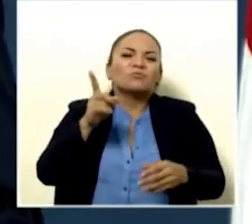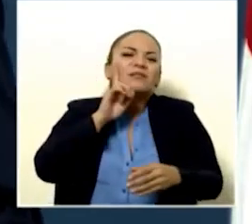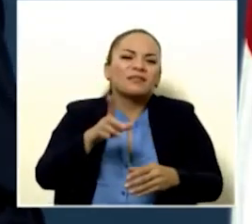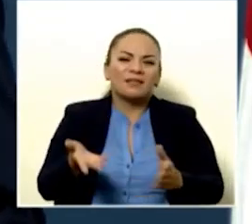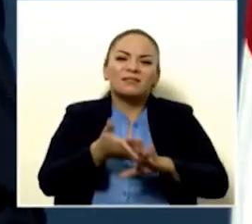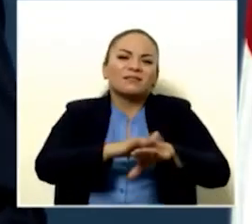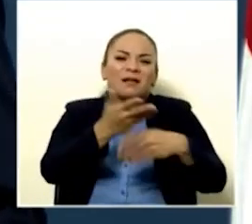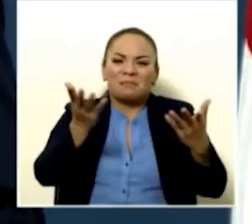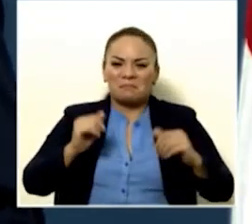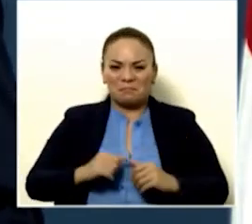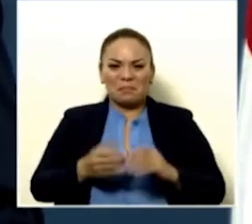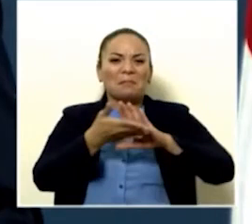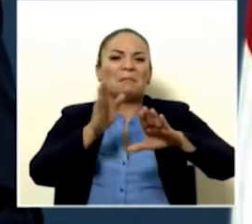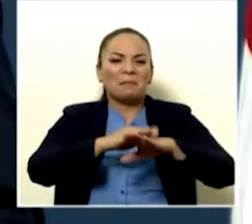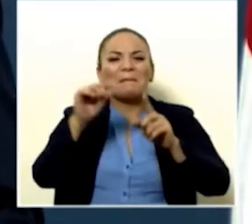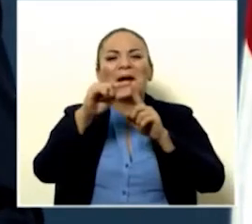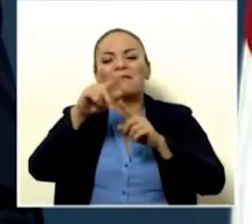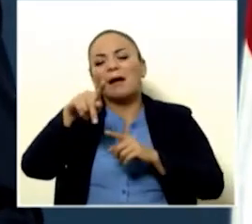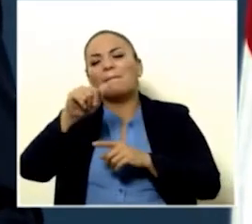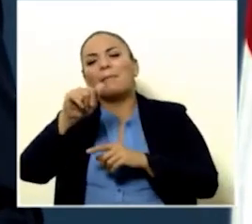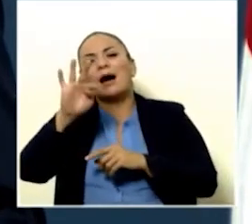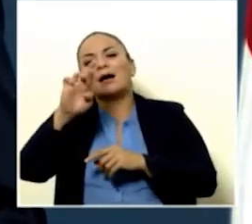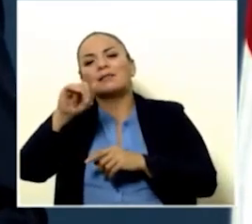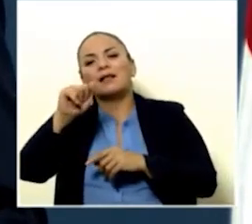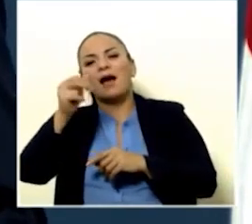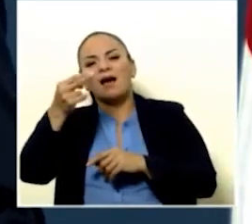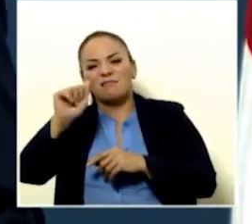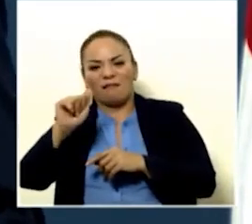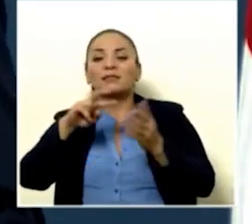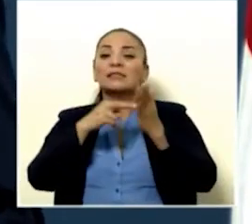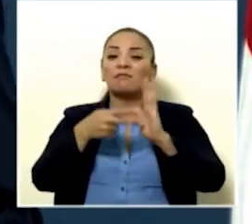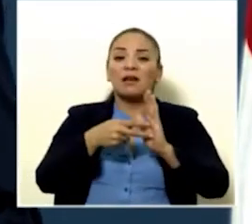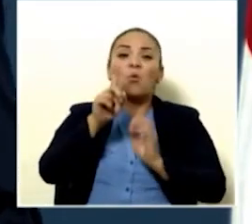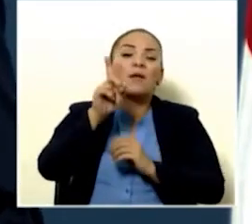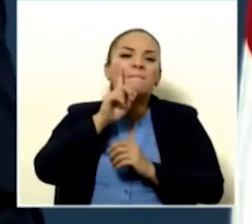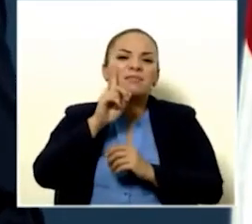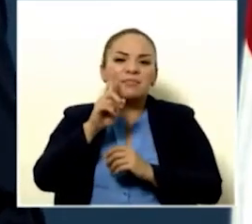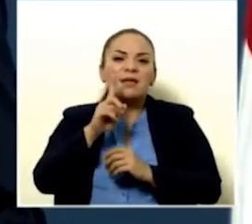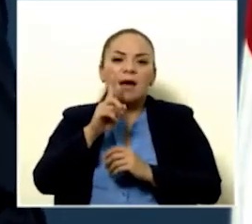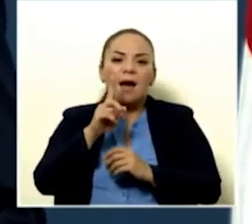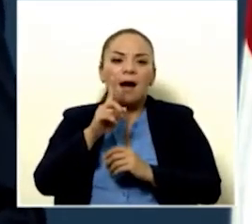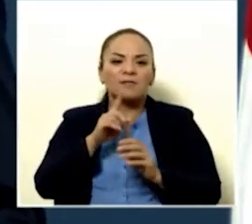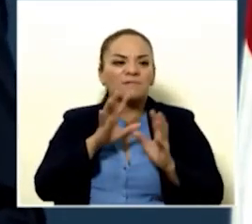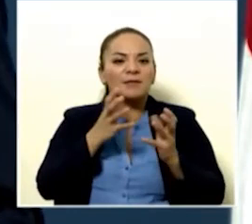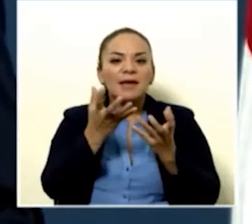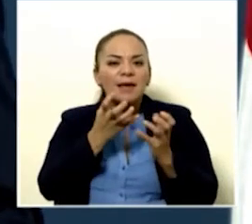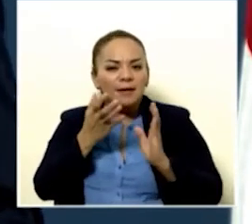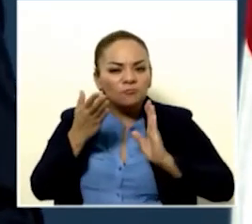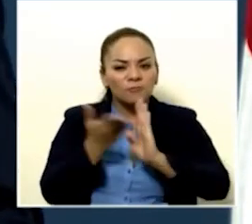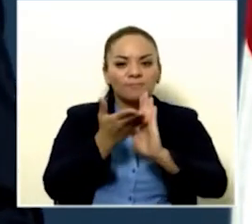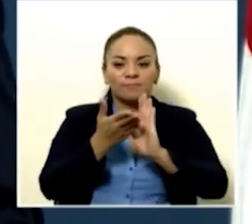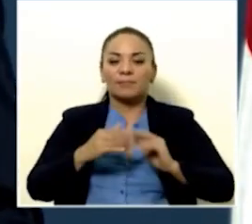patrañas. Una patraña, ustedes saben lo que es una patraña, es una mentira de mala fe, de mala intención. Me duele que